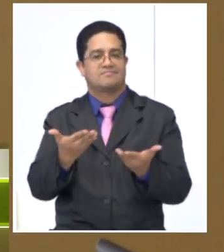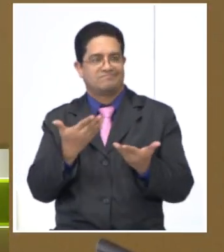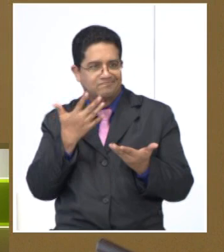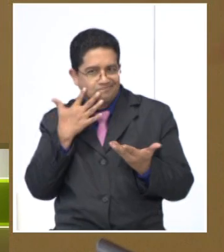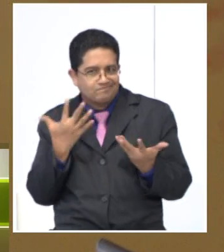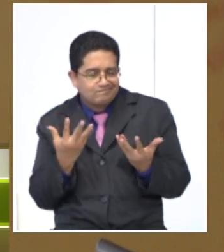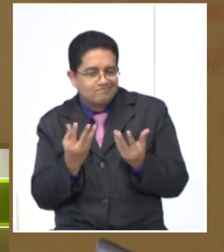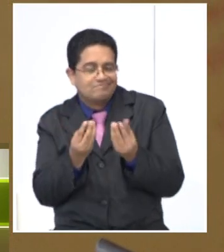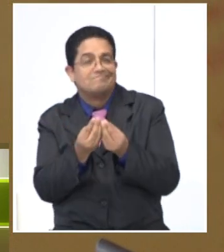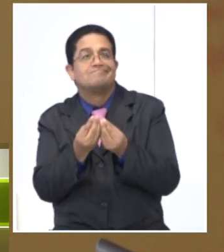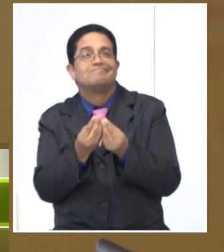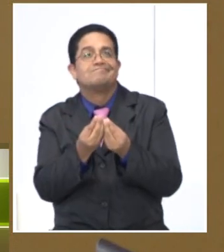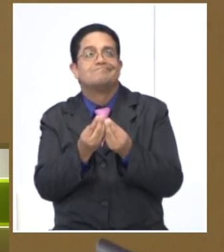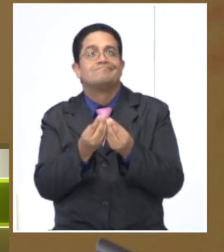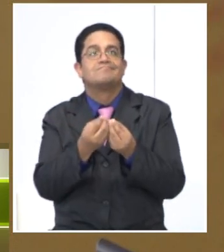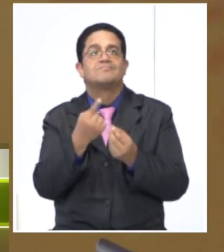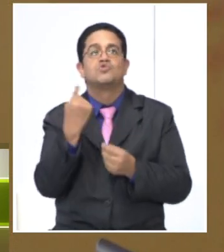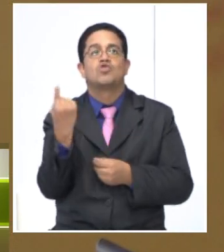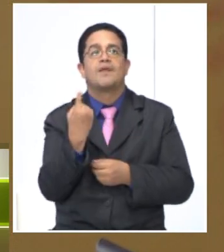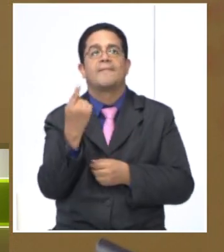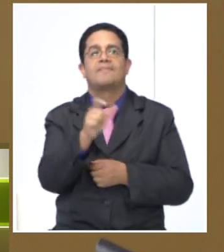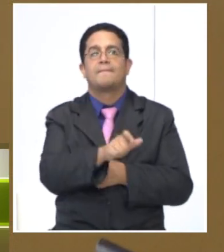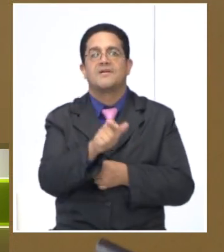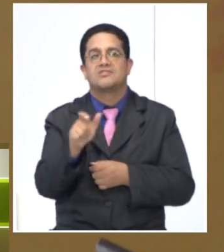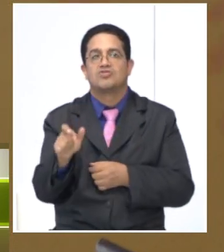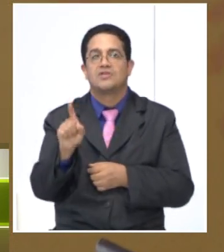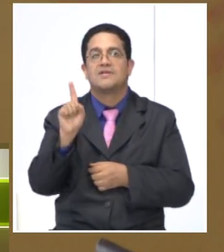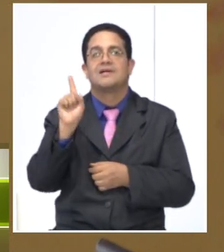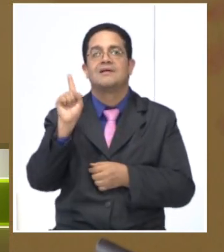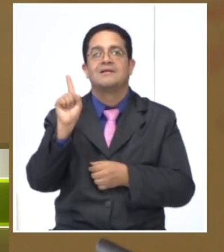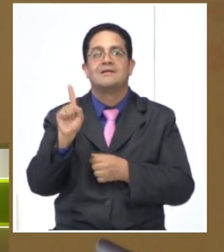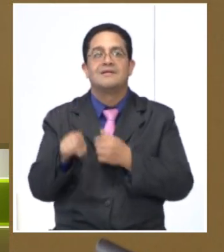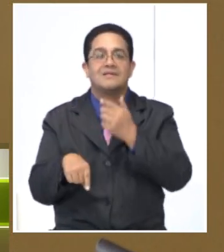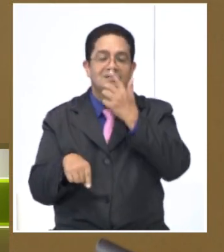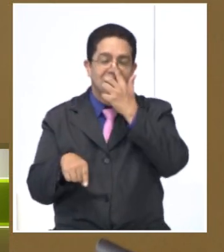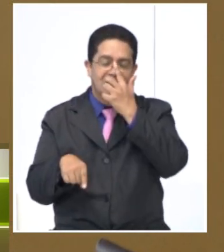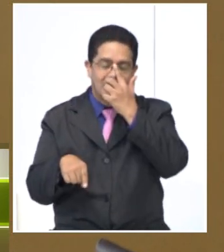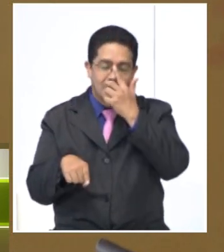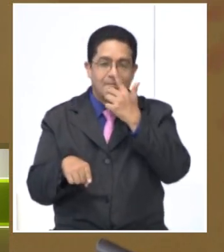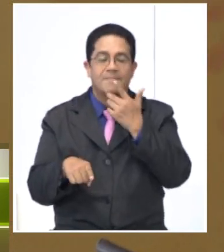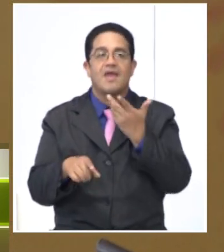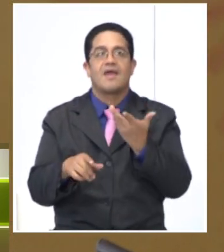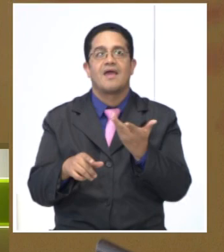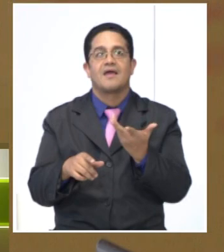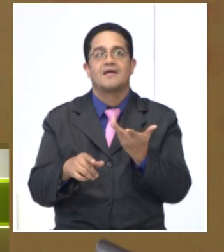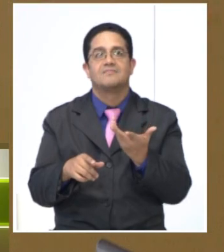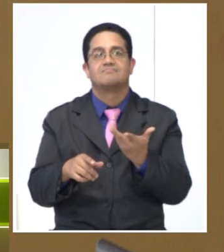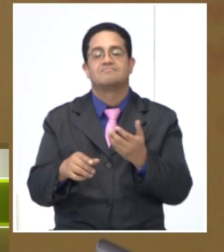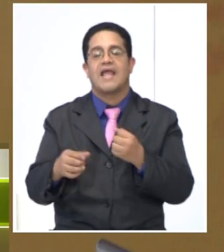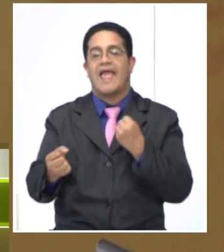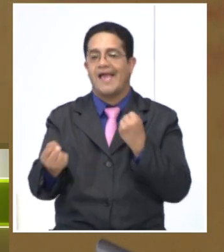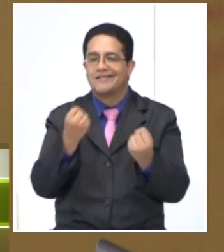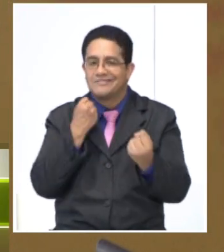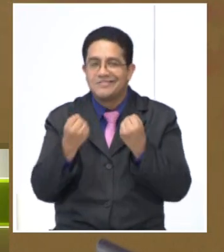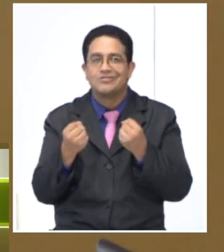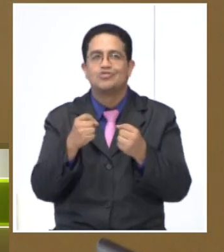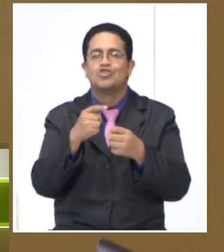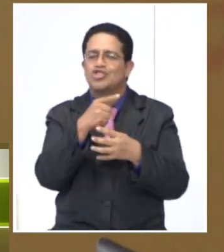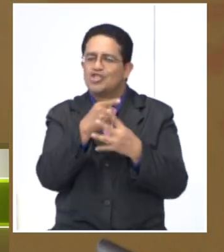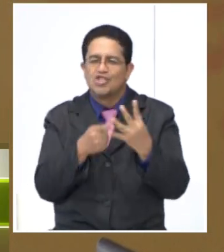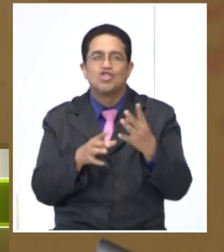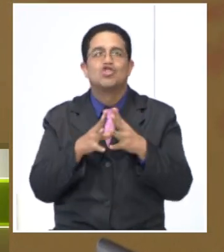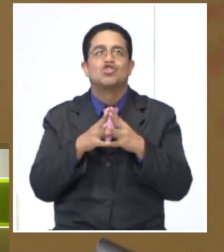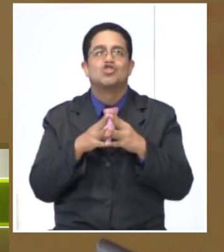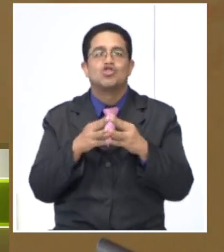acompañamiento. Incluso, no solamente las personas, también los animales pueden ser parte de la red de apoyo. Los ejercicios, todas las partes que son